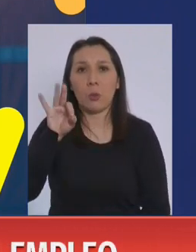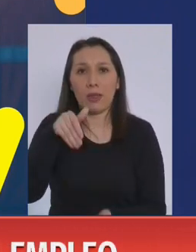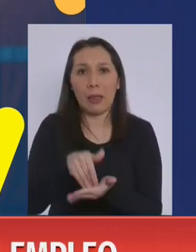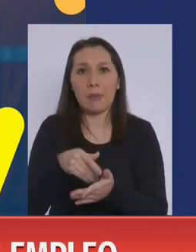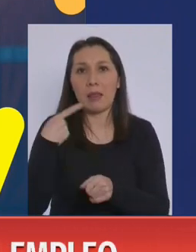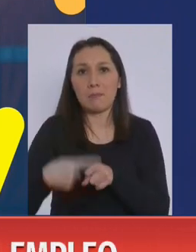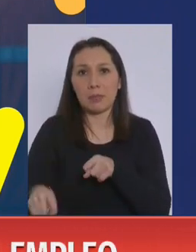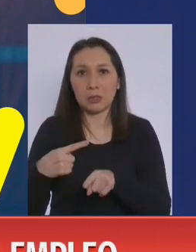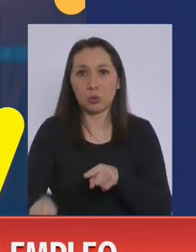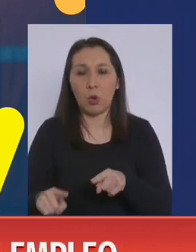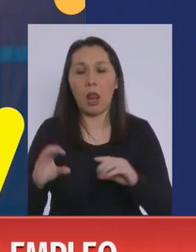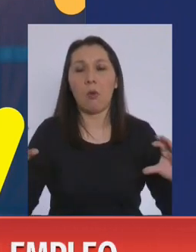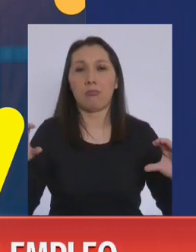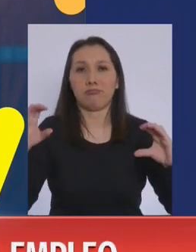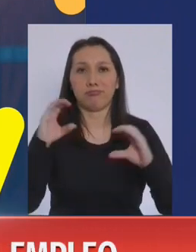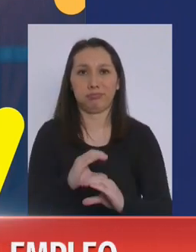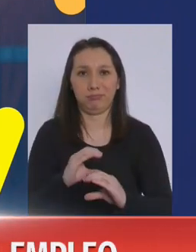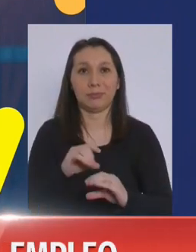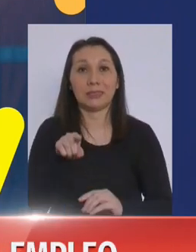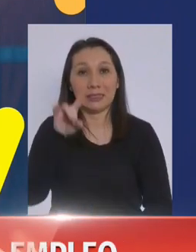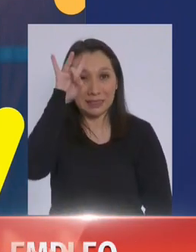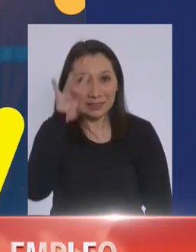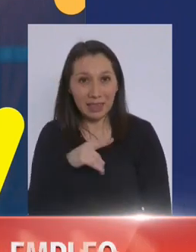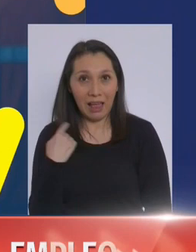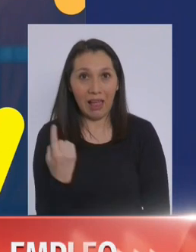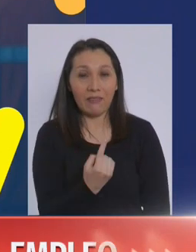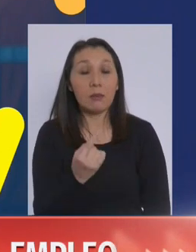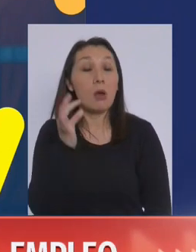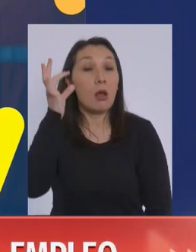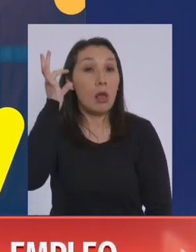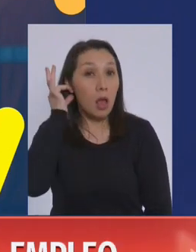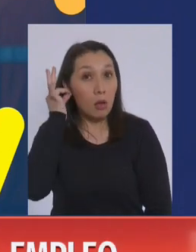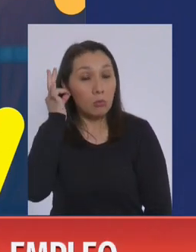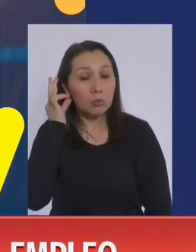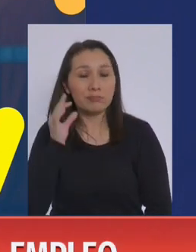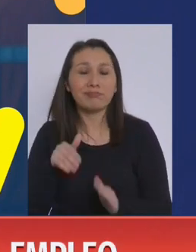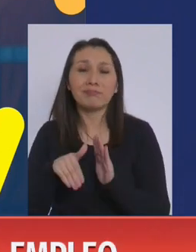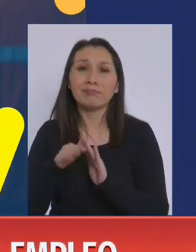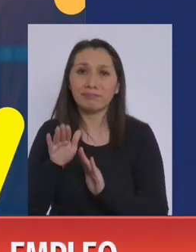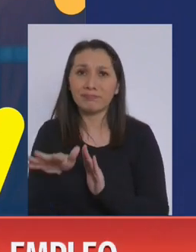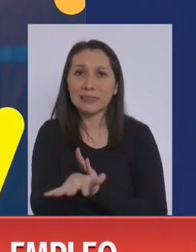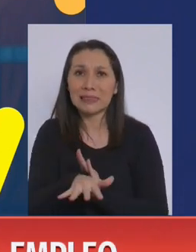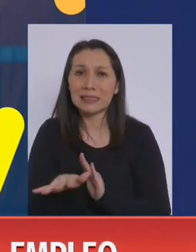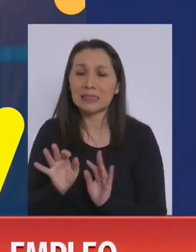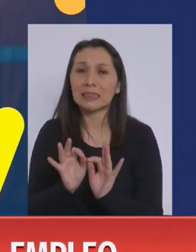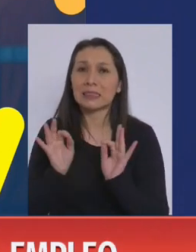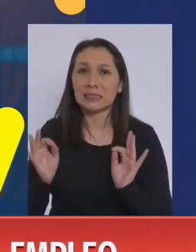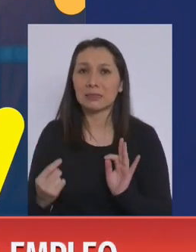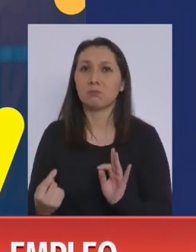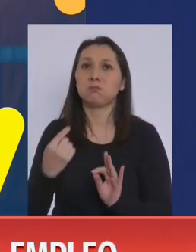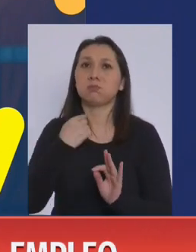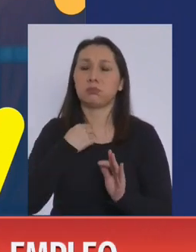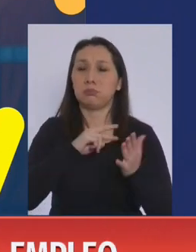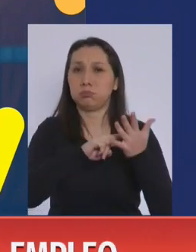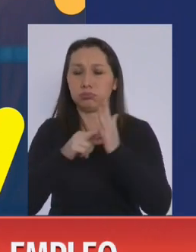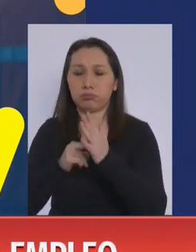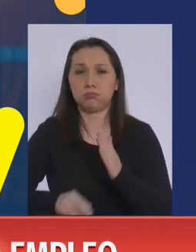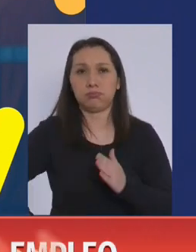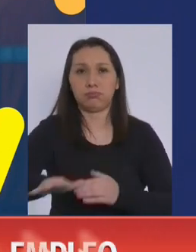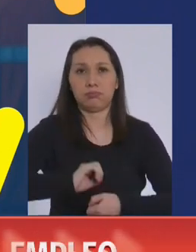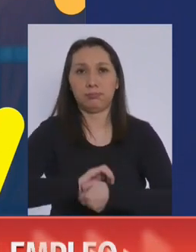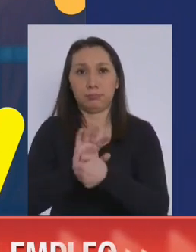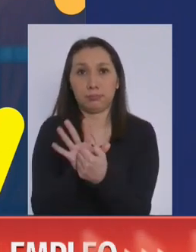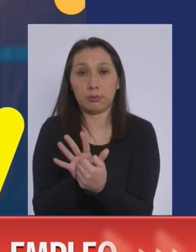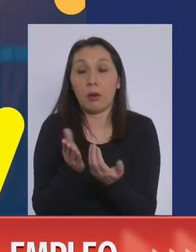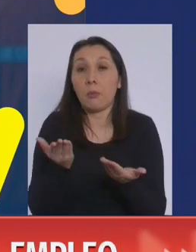250.000 pesos mensuales. Sabemos que las mujeres han sido especialmente golpeadas por esta crisis y por